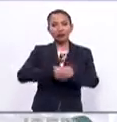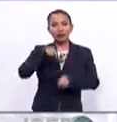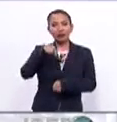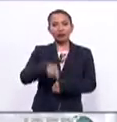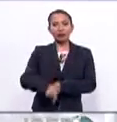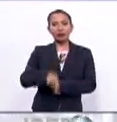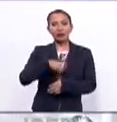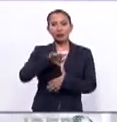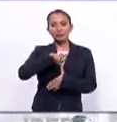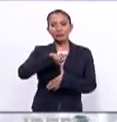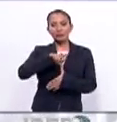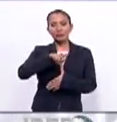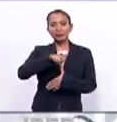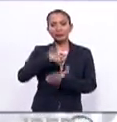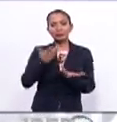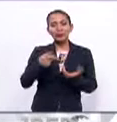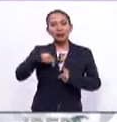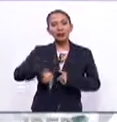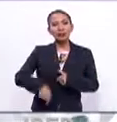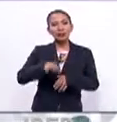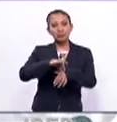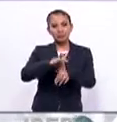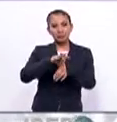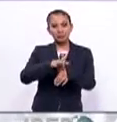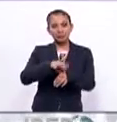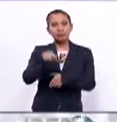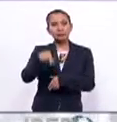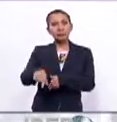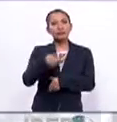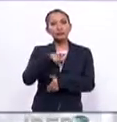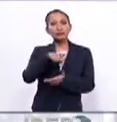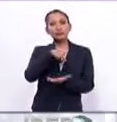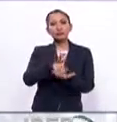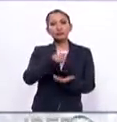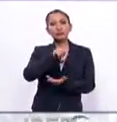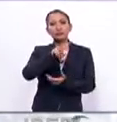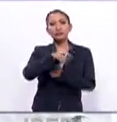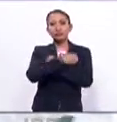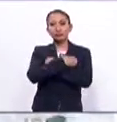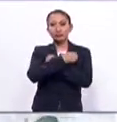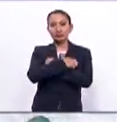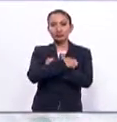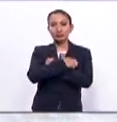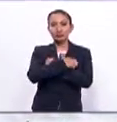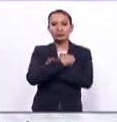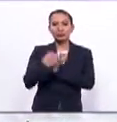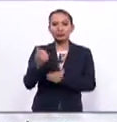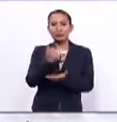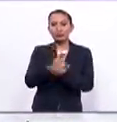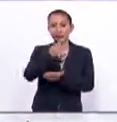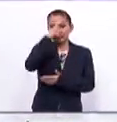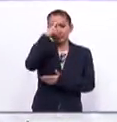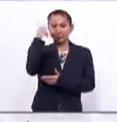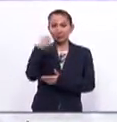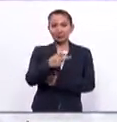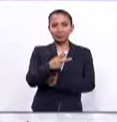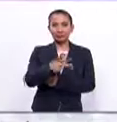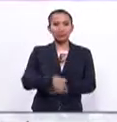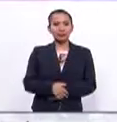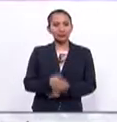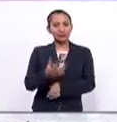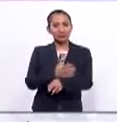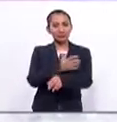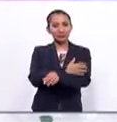tardes en América Latina, transmitiendo completamente en vivo desde los estudios de televisión educativa en la Ciudad de